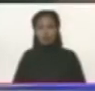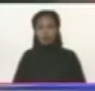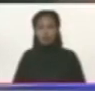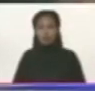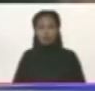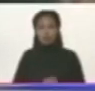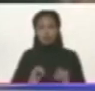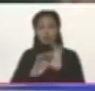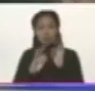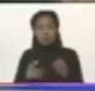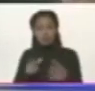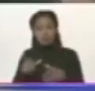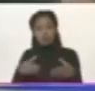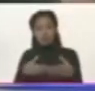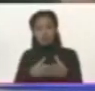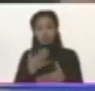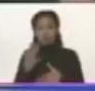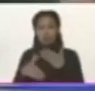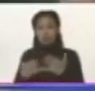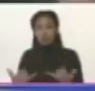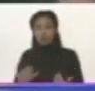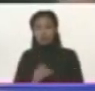para esta liberación.